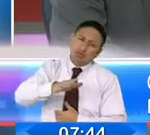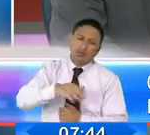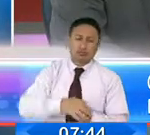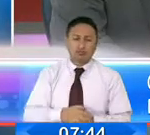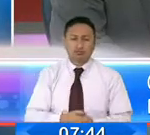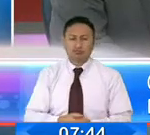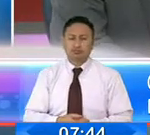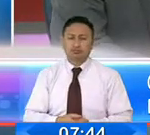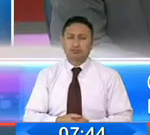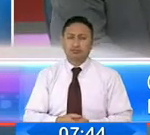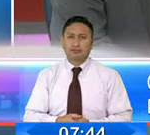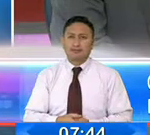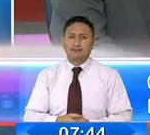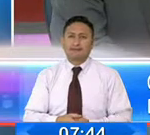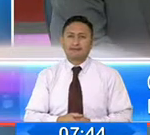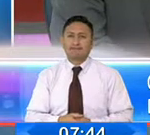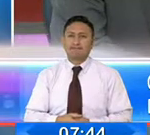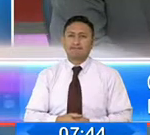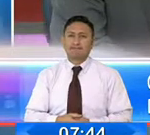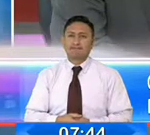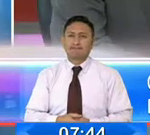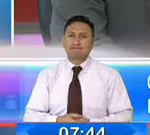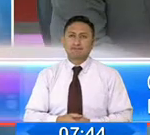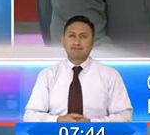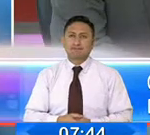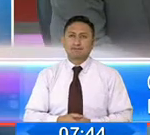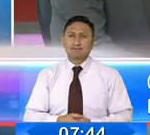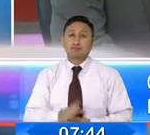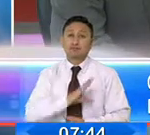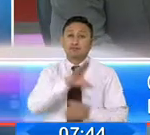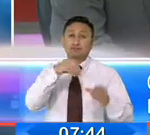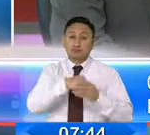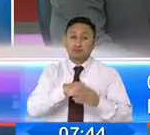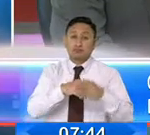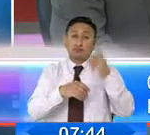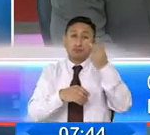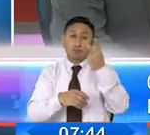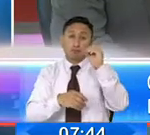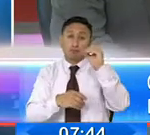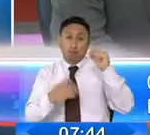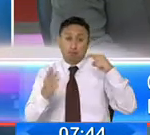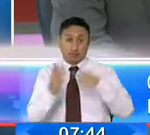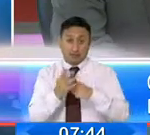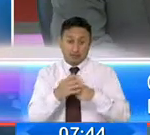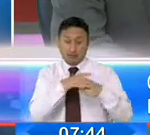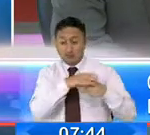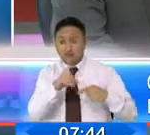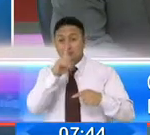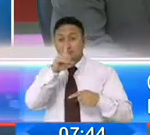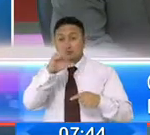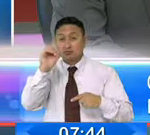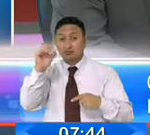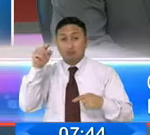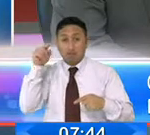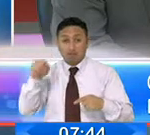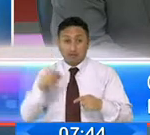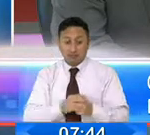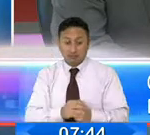este fondo, ministro? Los fondos pueden ir desde $20,000 hasta $100,000 en un caso y